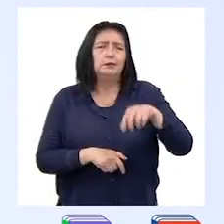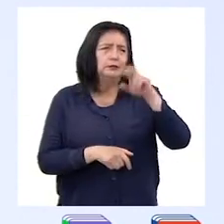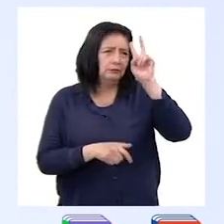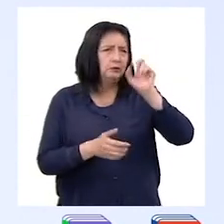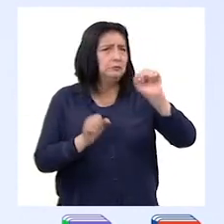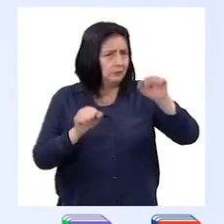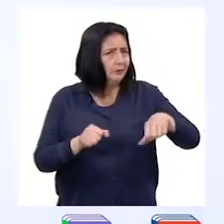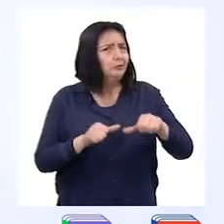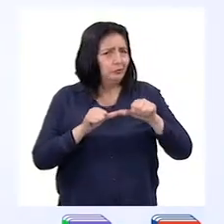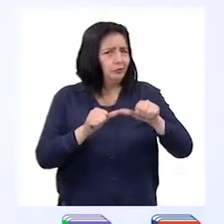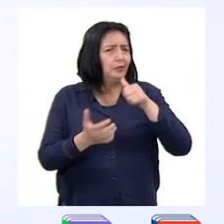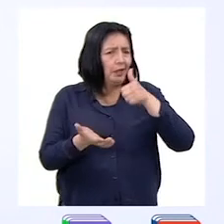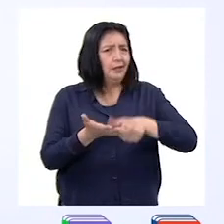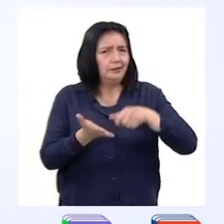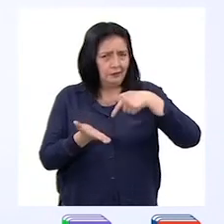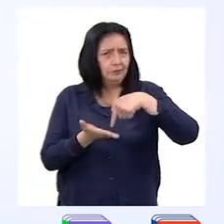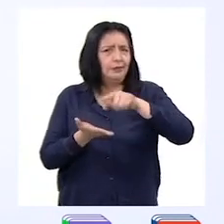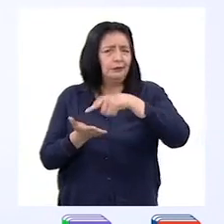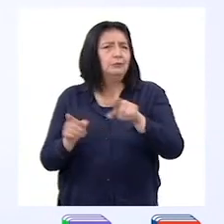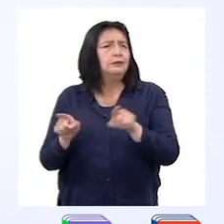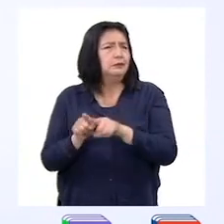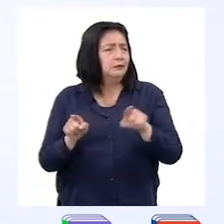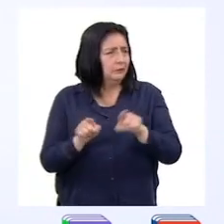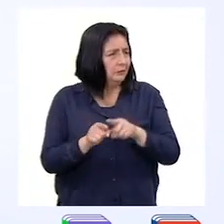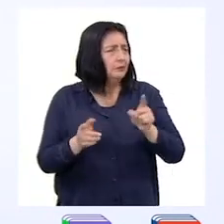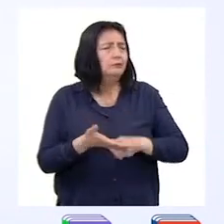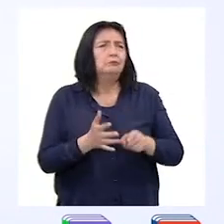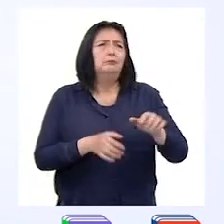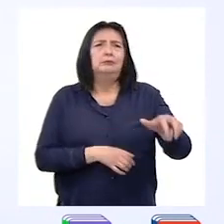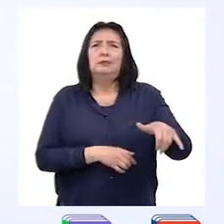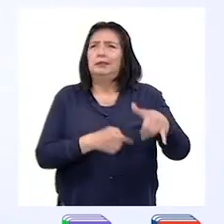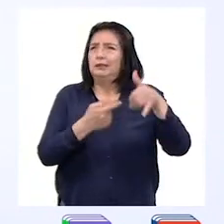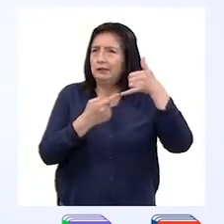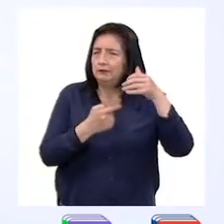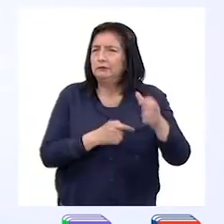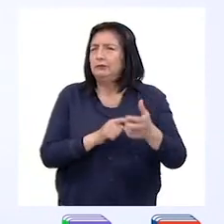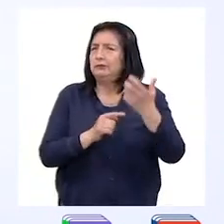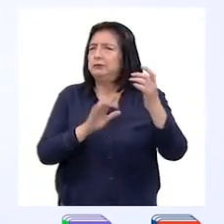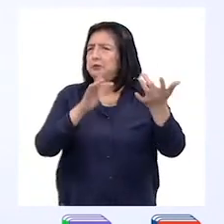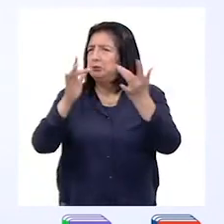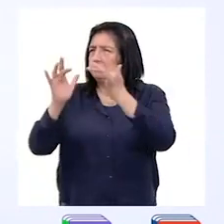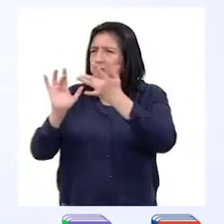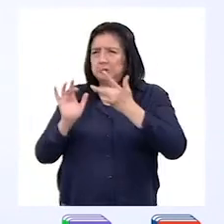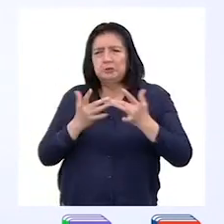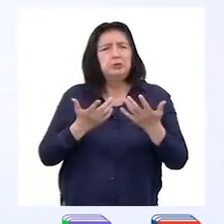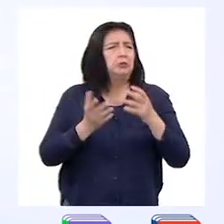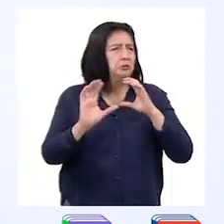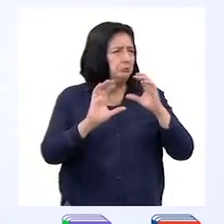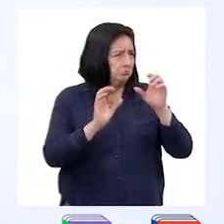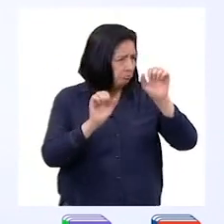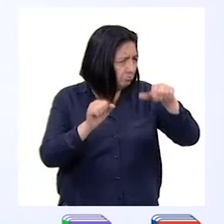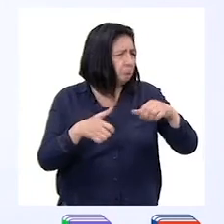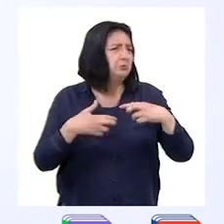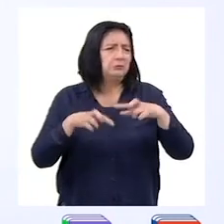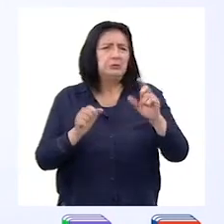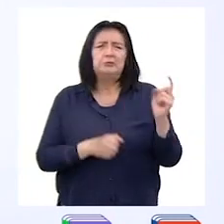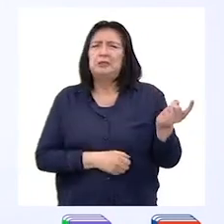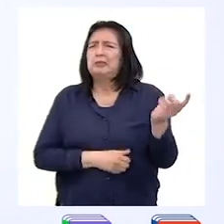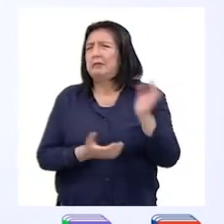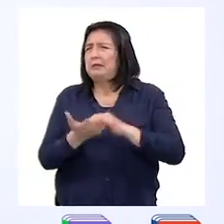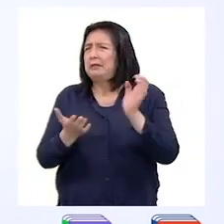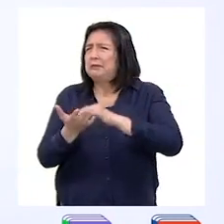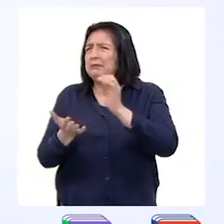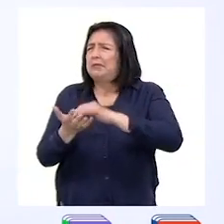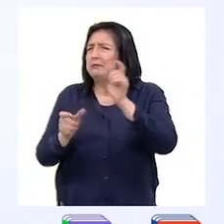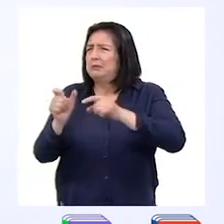siguen enviando cartas, pero también el amplio acceso a la telefonía y redes de comunicación permiten que cada vez